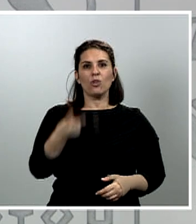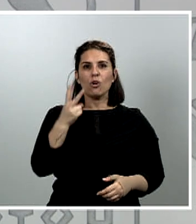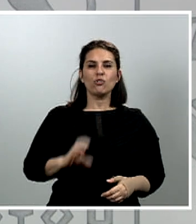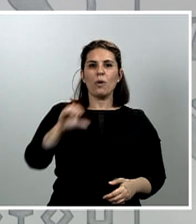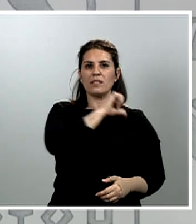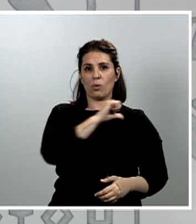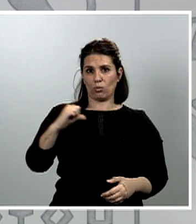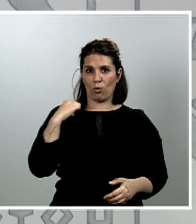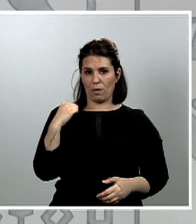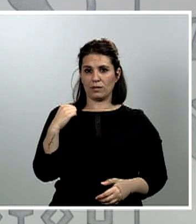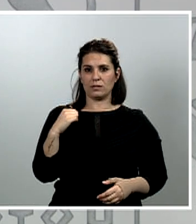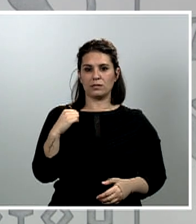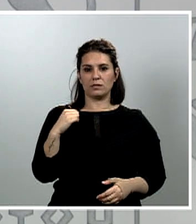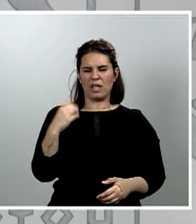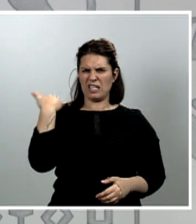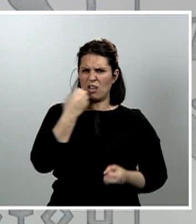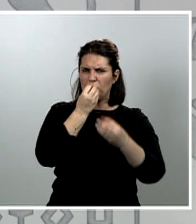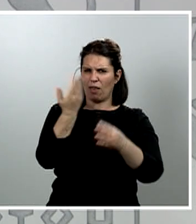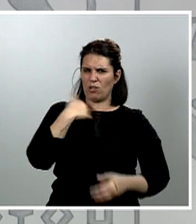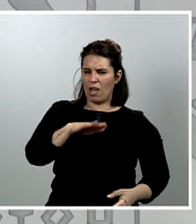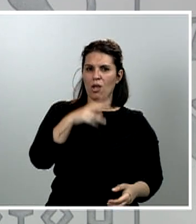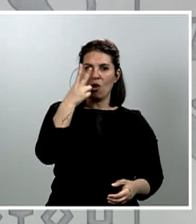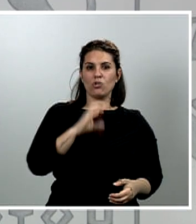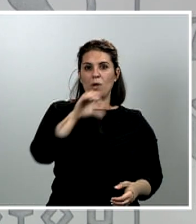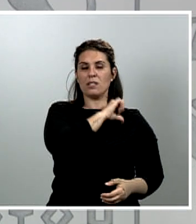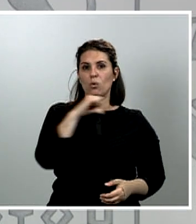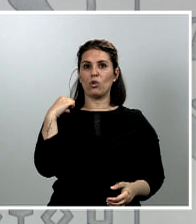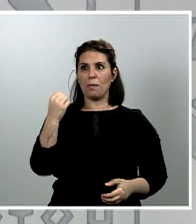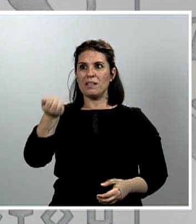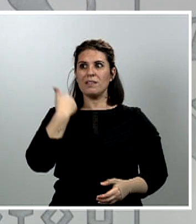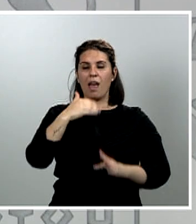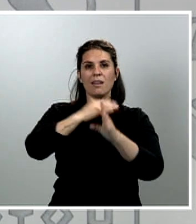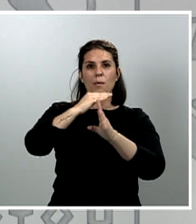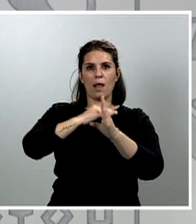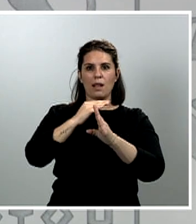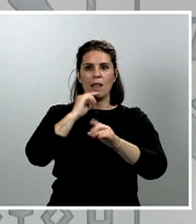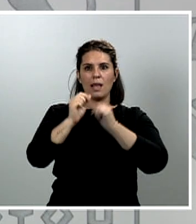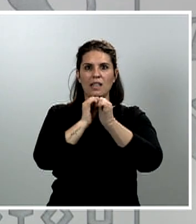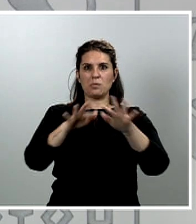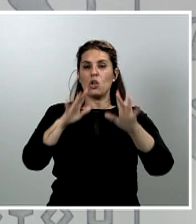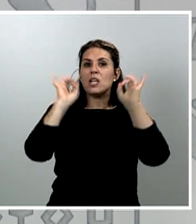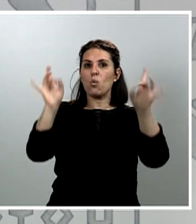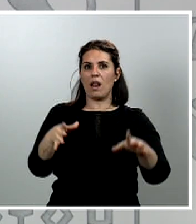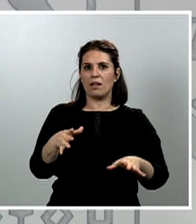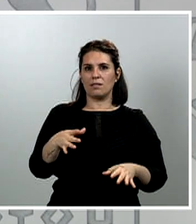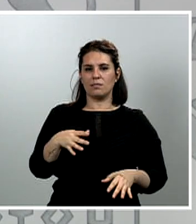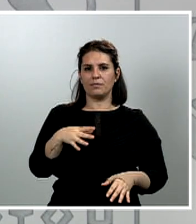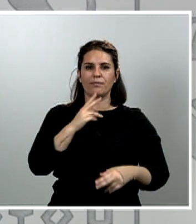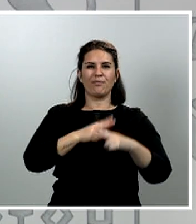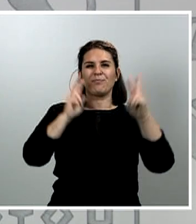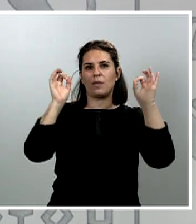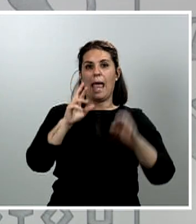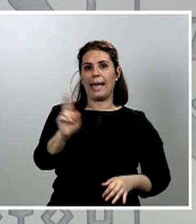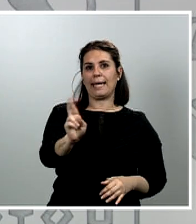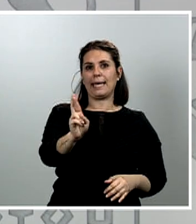ayer, con el mismo nivel de transmisión, es decir, la famosa R, el número de casos que se van produciendo a partir de